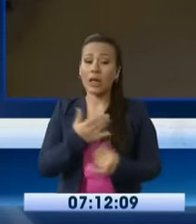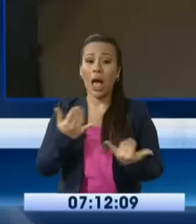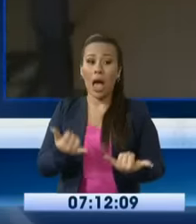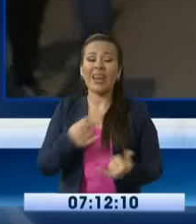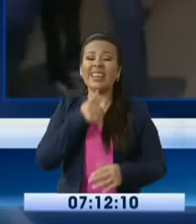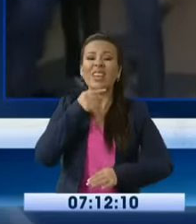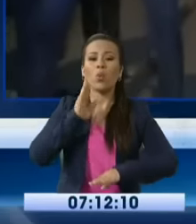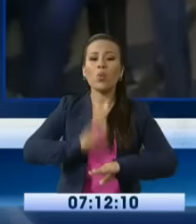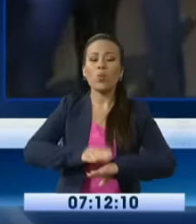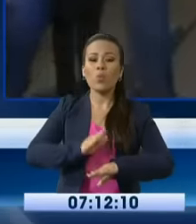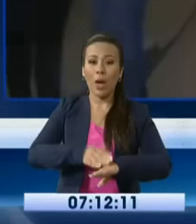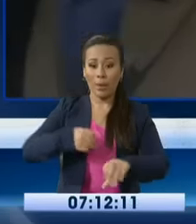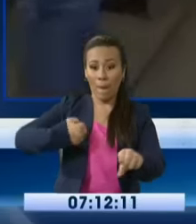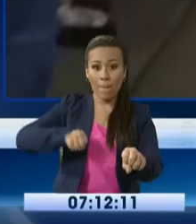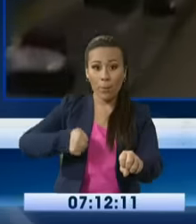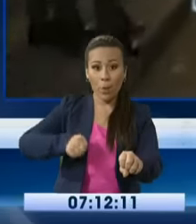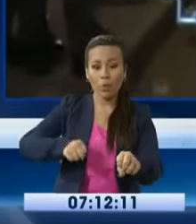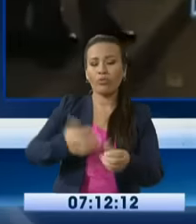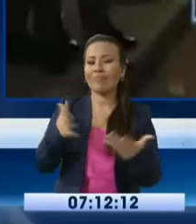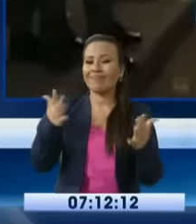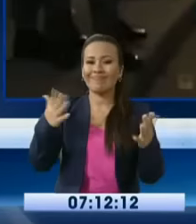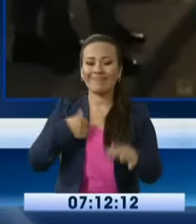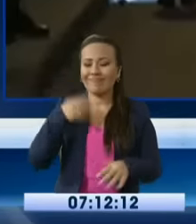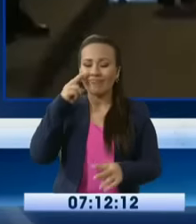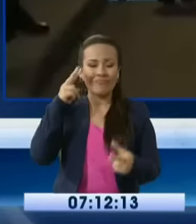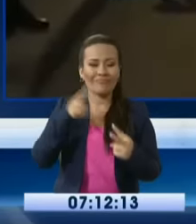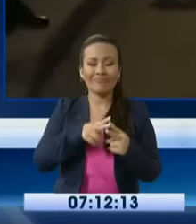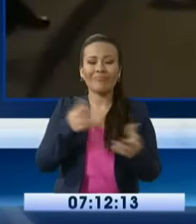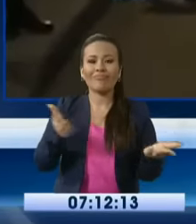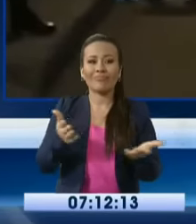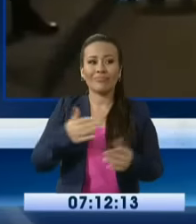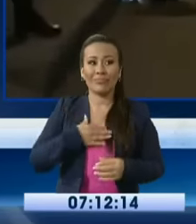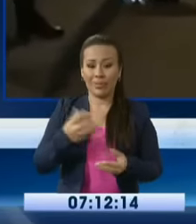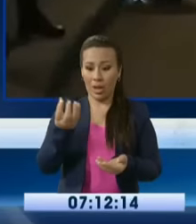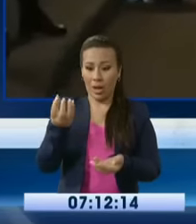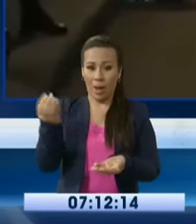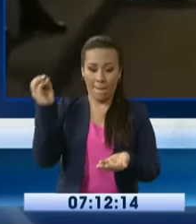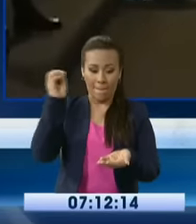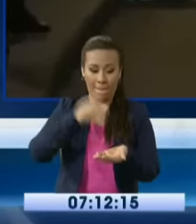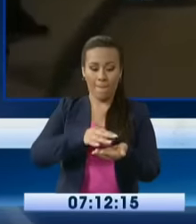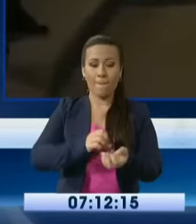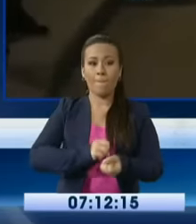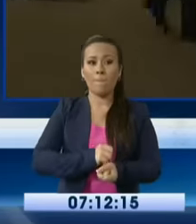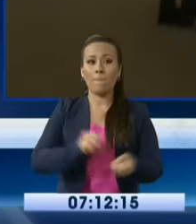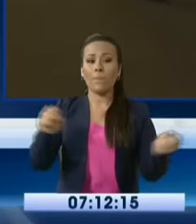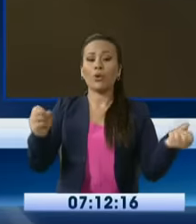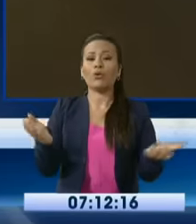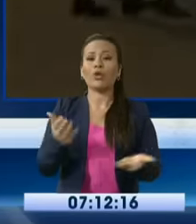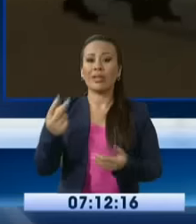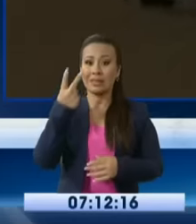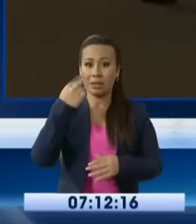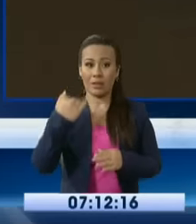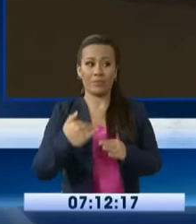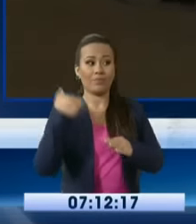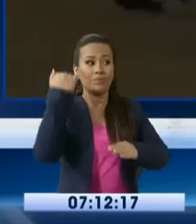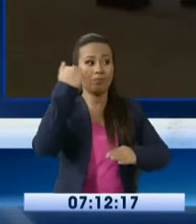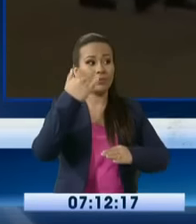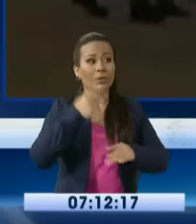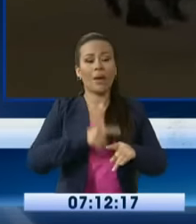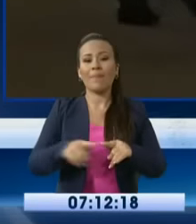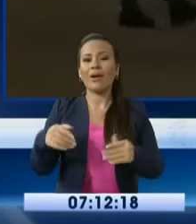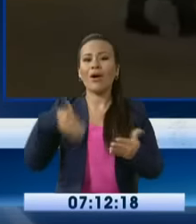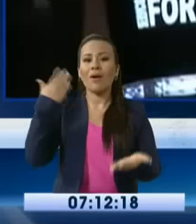de este hecho, ya que el explosivo que fue lanzado pretendía llegar al segundo piso, pero este